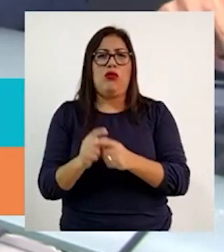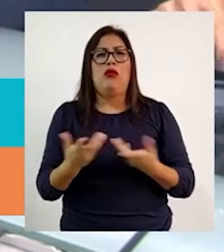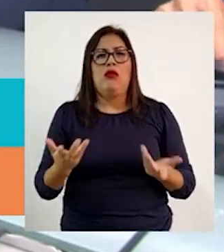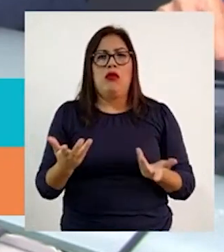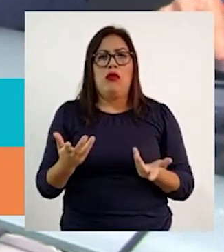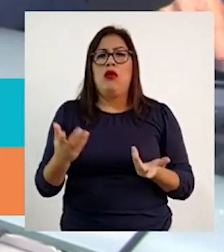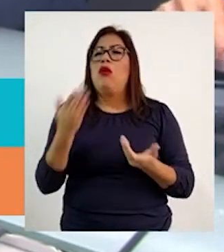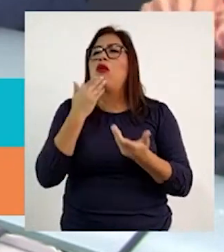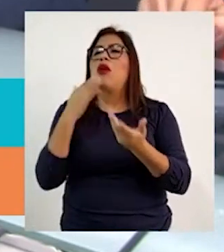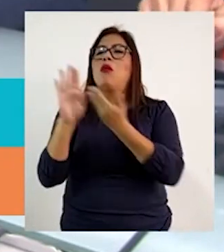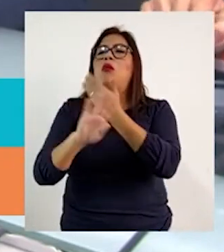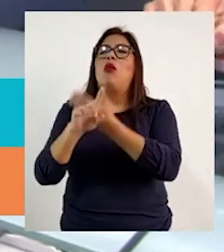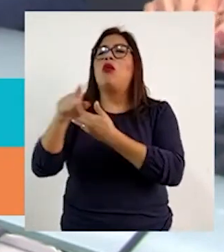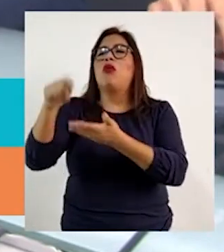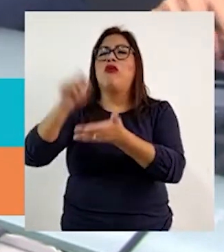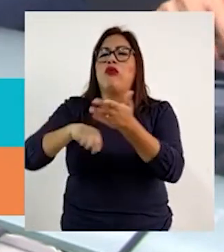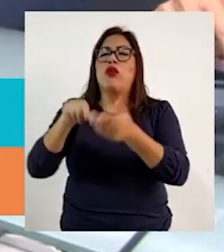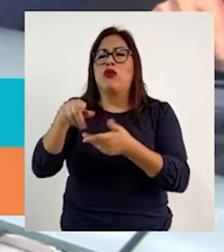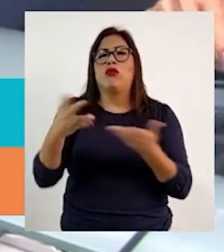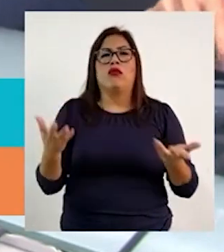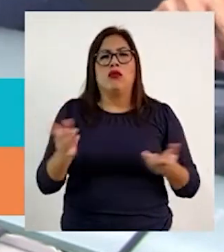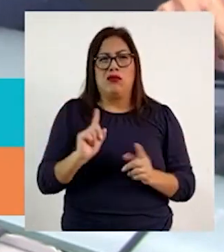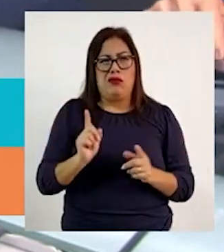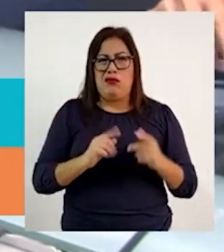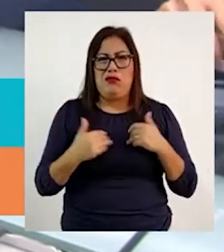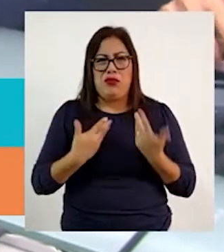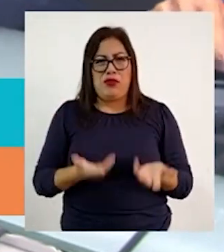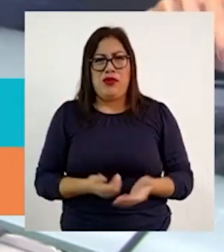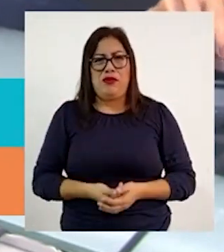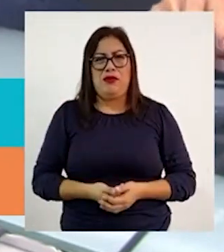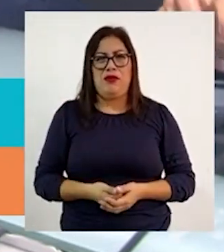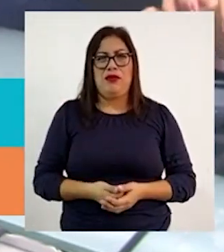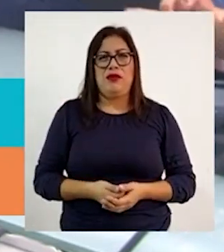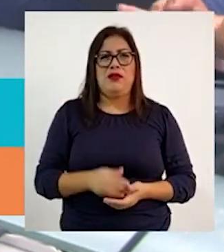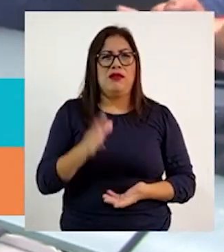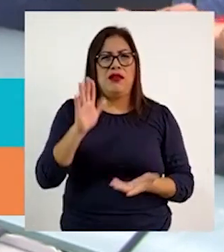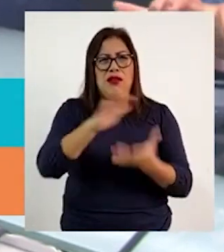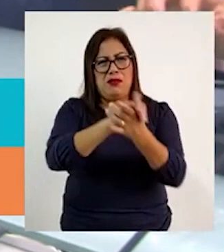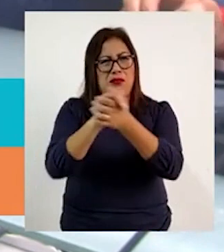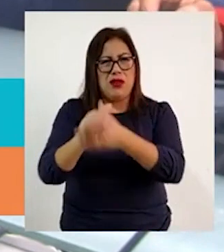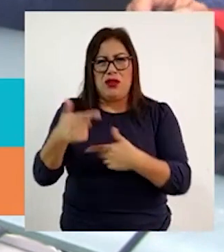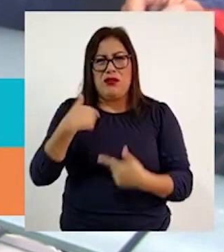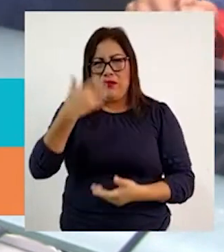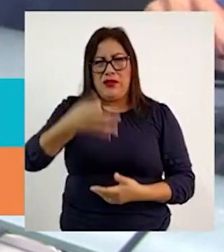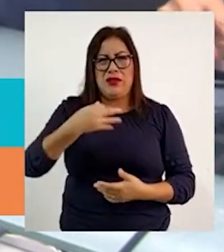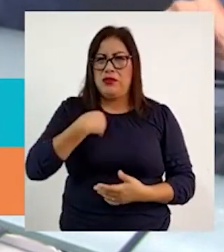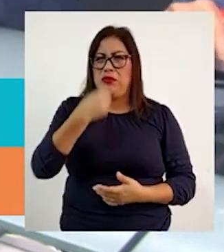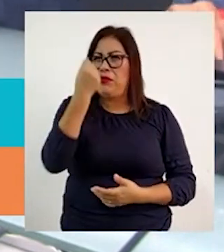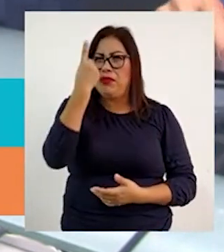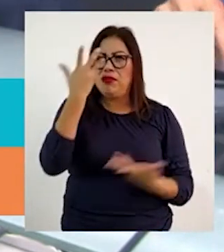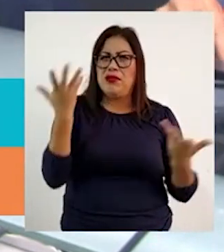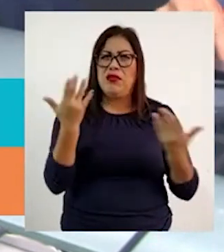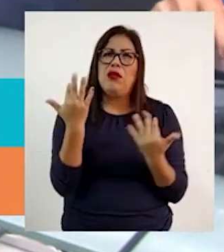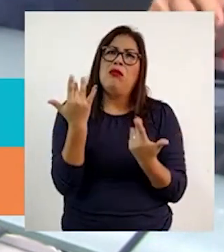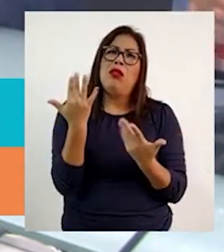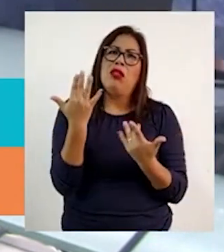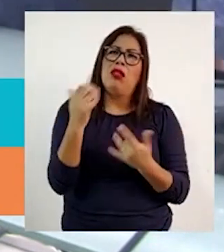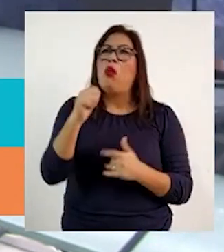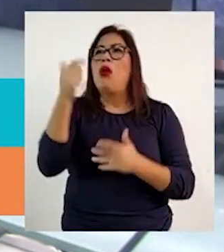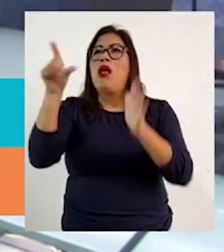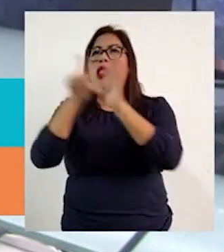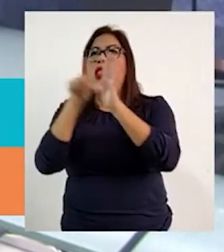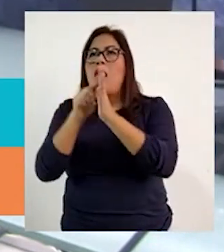avala o no firma por ti. Claro que sí. Amigos y amigos, yo no entiendo por qué tienen que esperar otras leyes y más